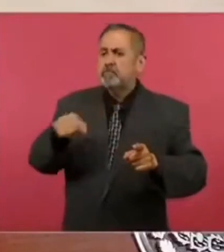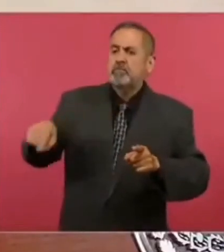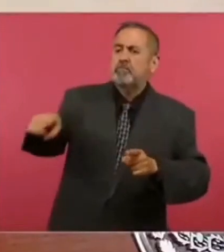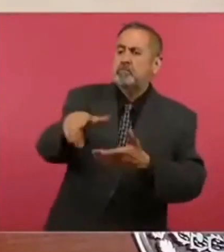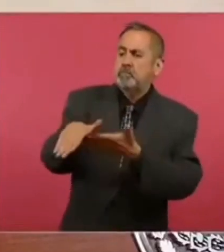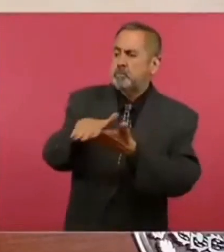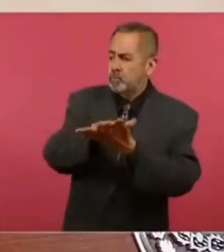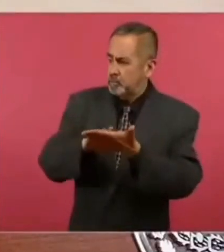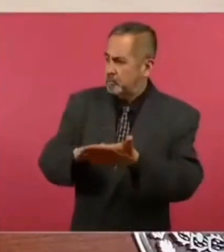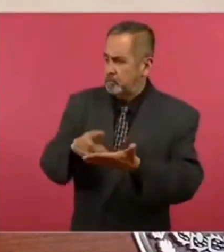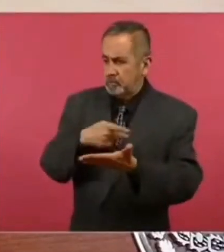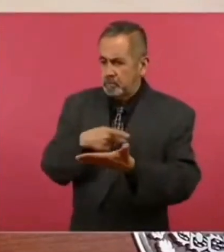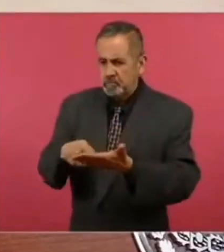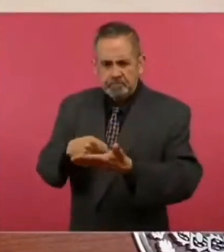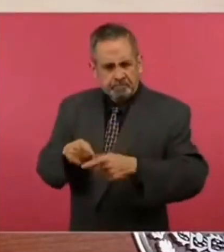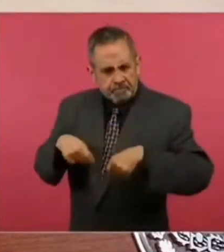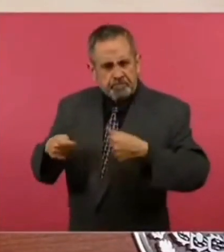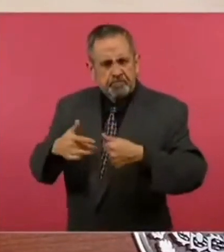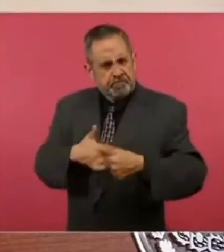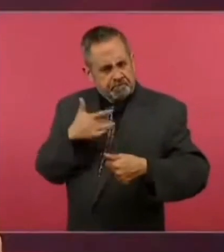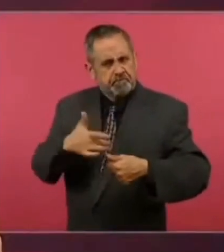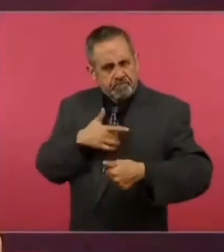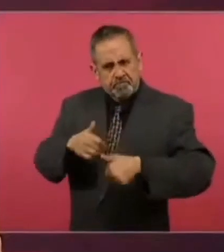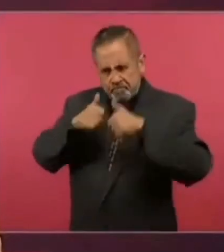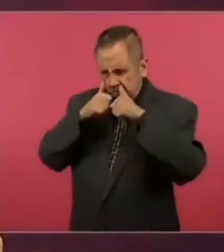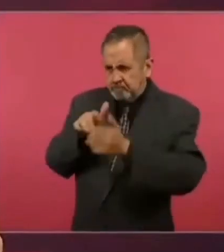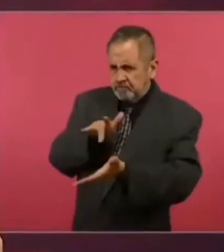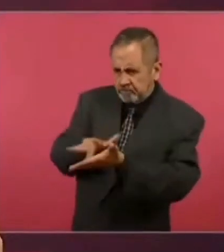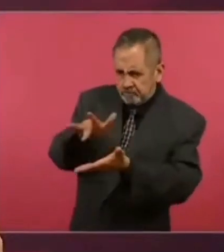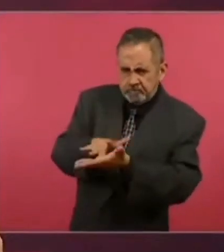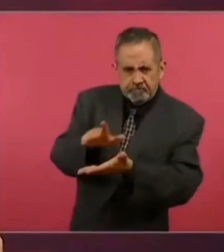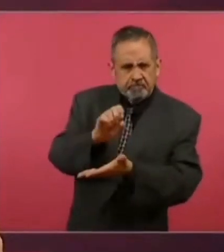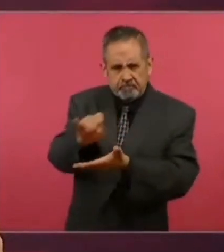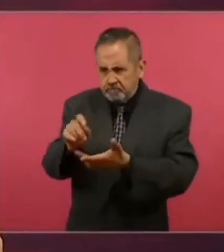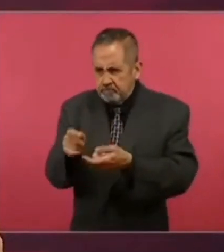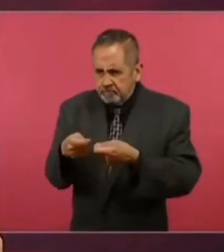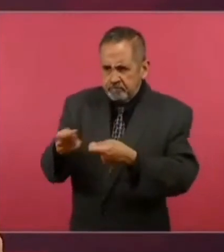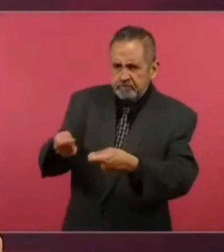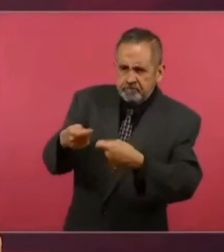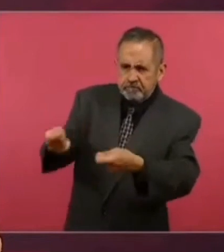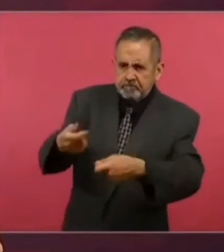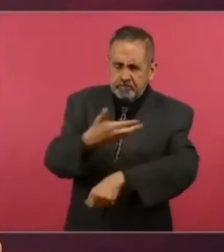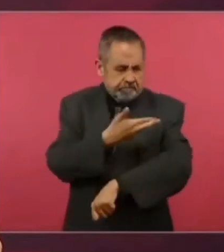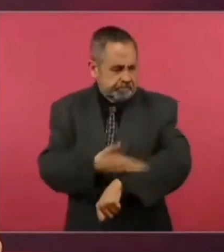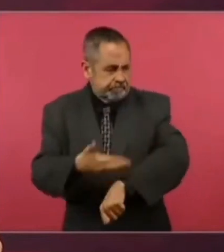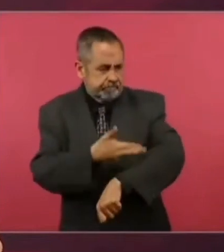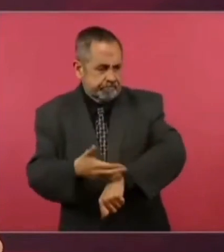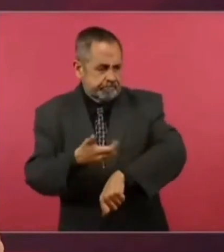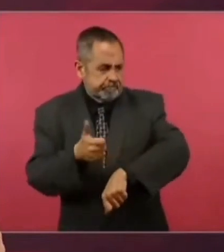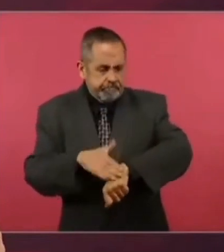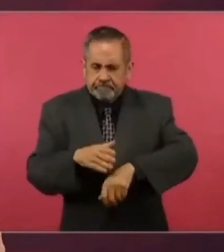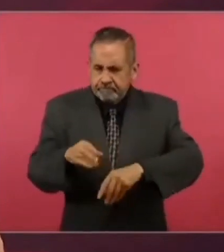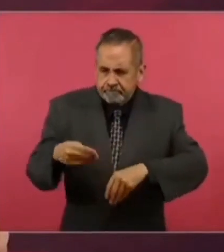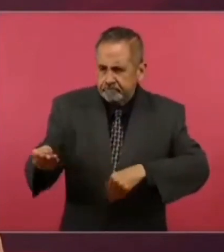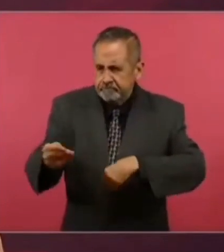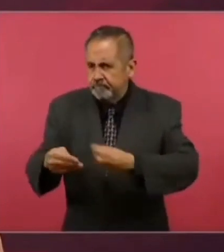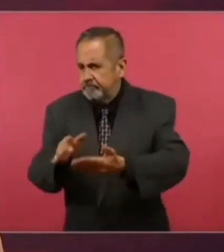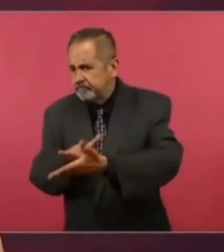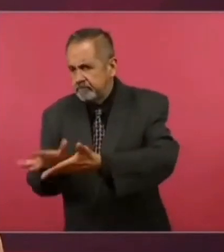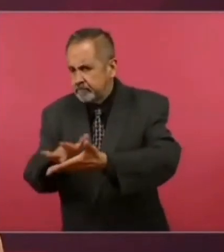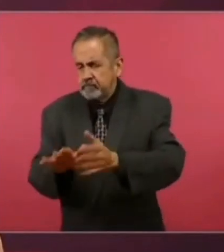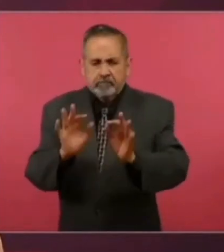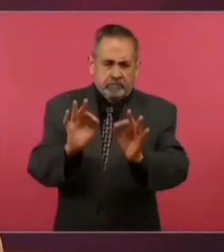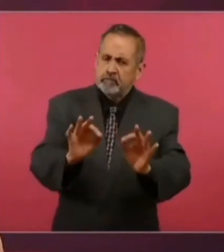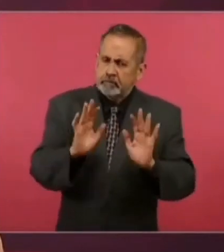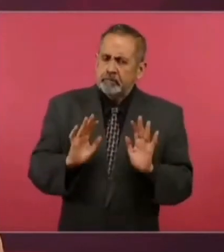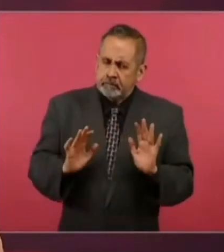gente pobre, de llevar a cabo acciones en ese sentido,